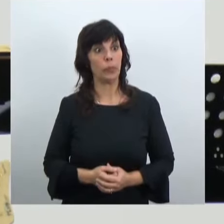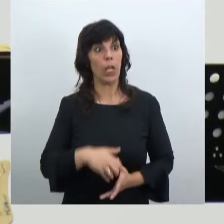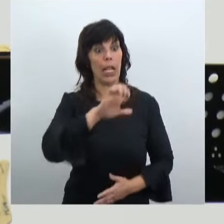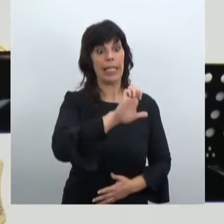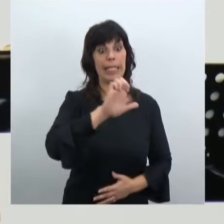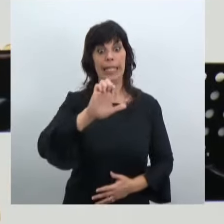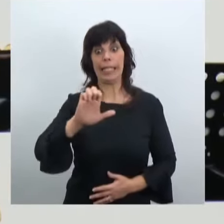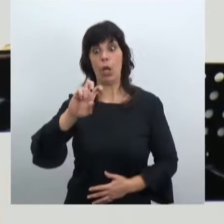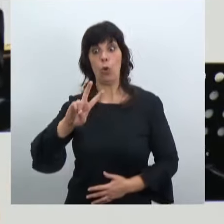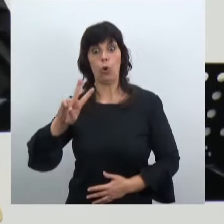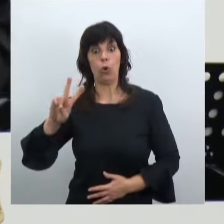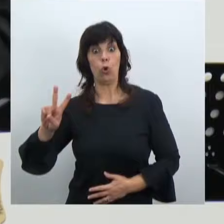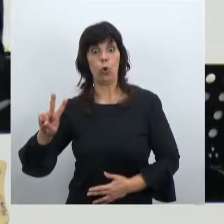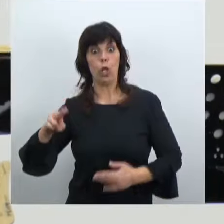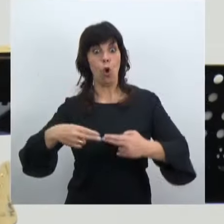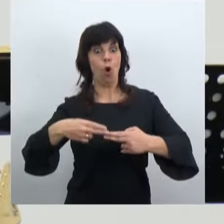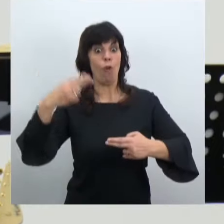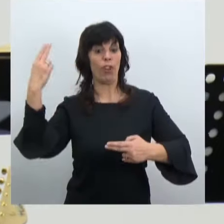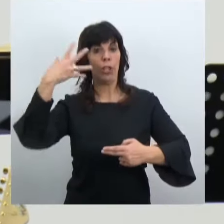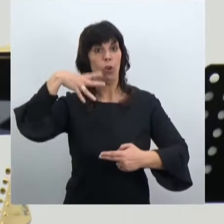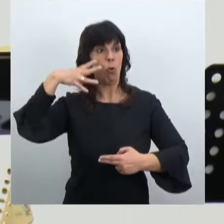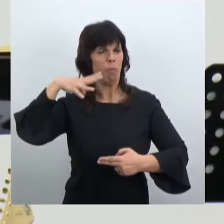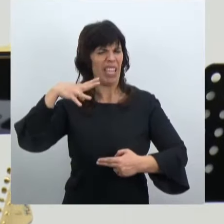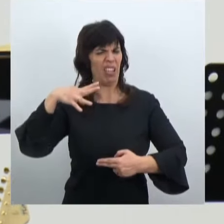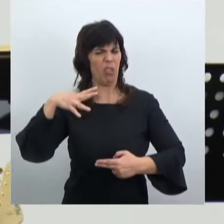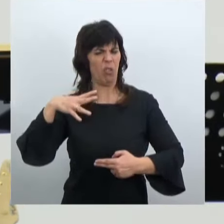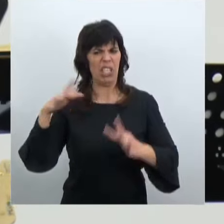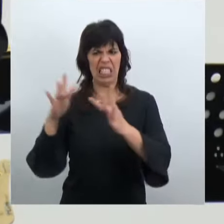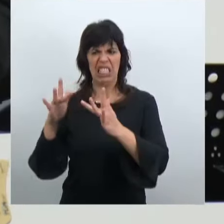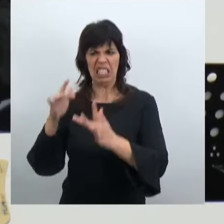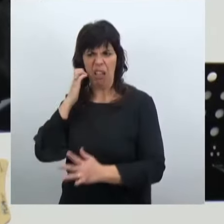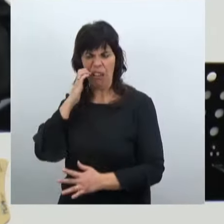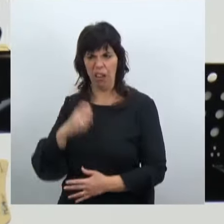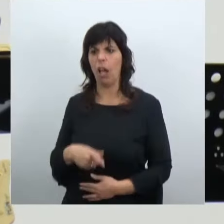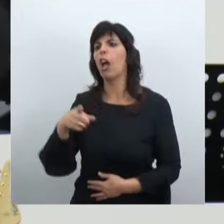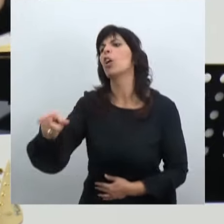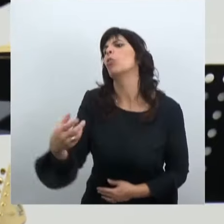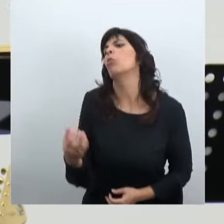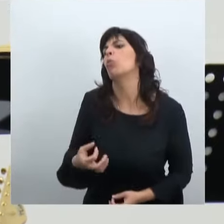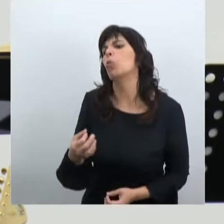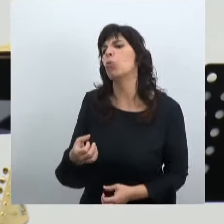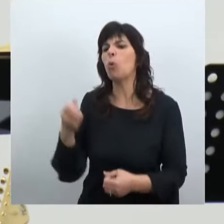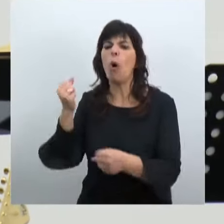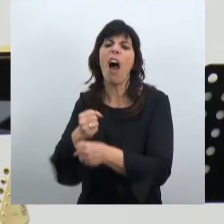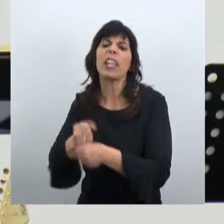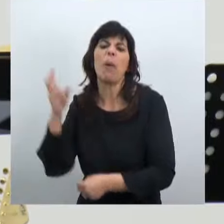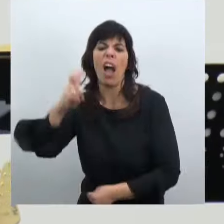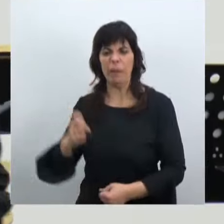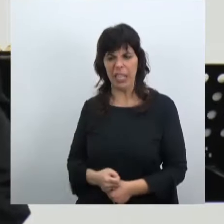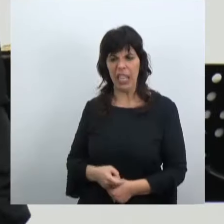a los Estados Unidos, te pregunta, ¿y usted qué quiere aquí? ¿Y usted para qué viene? Viene a trabajar. Digo, ¿qué voy a venir aquí a